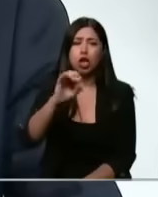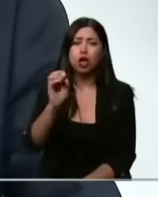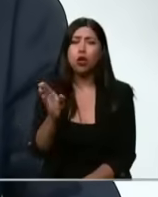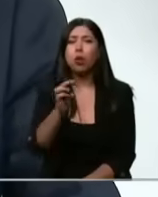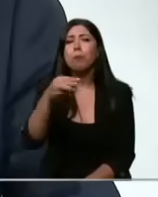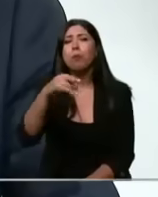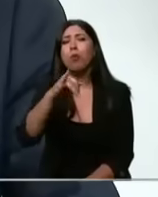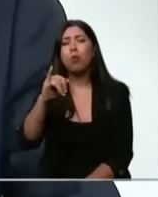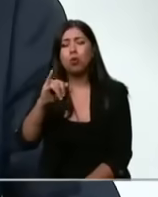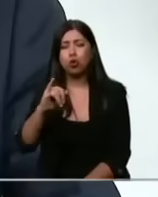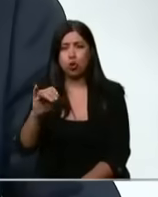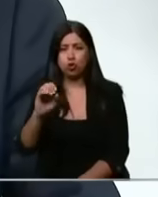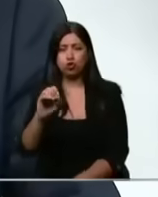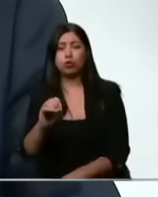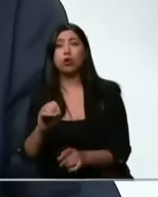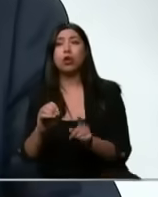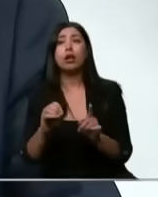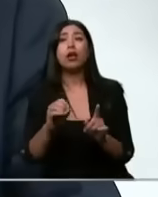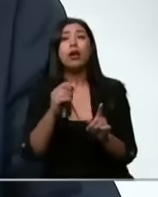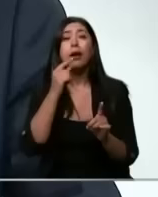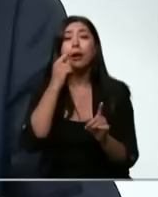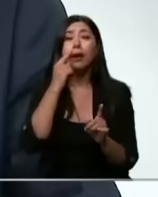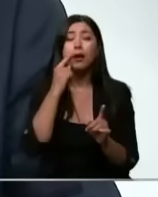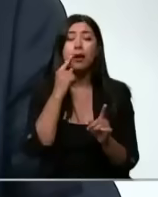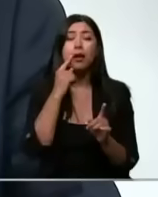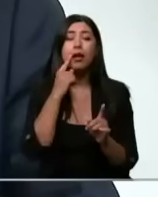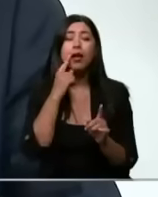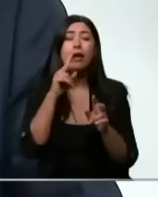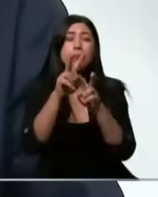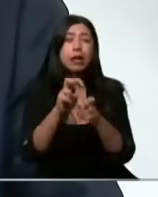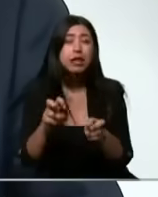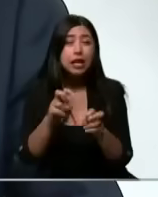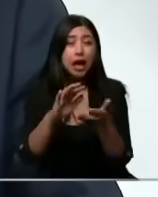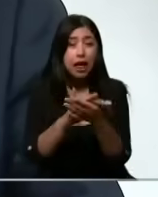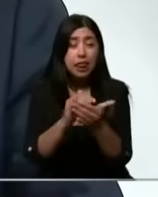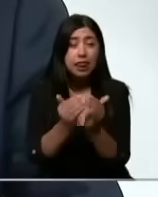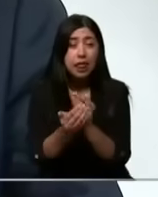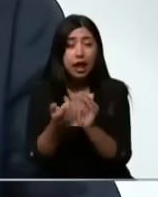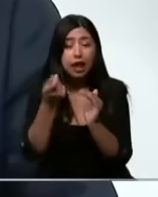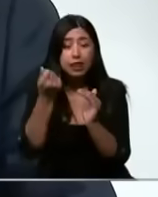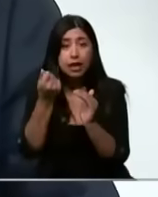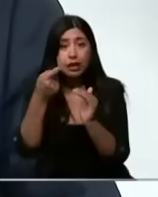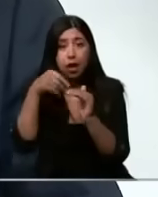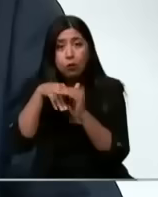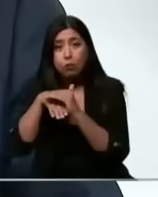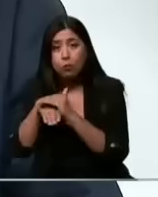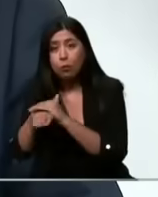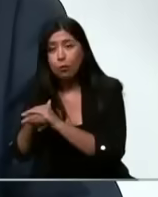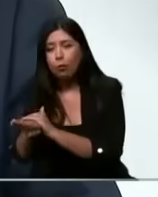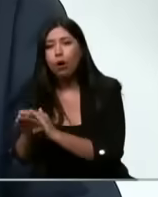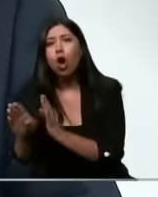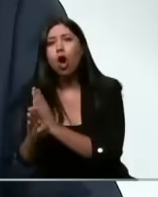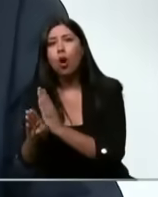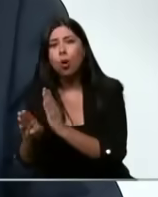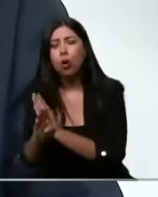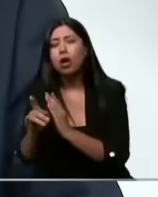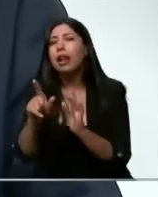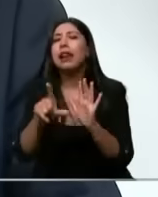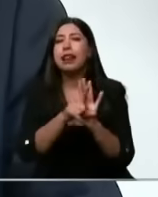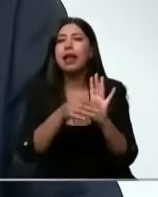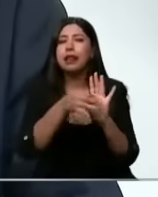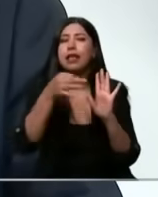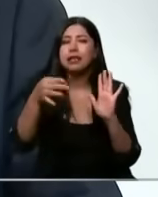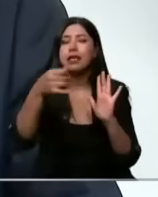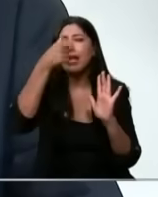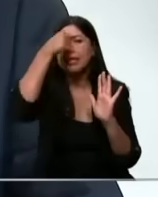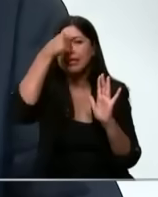lavado de activos, es decir, aquellas en que se investiga el ocultamiento de dinero mal habido por otros delitos, la ley establece una especial